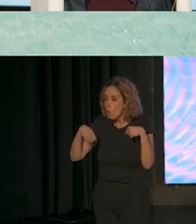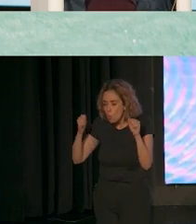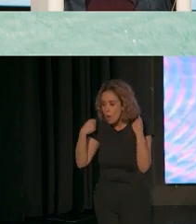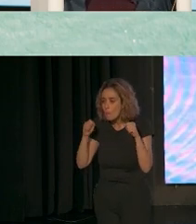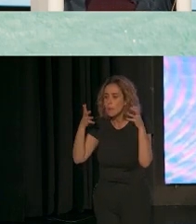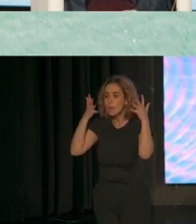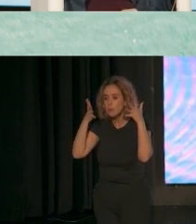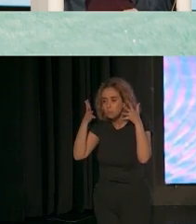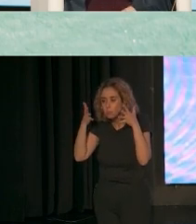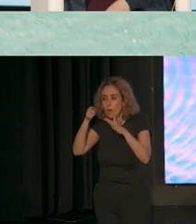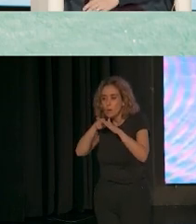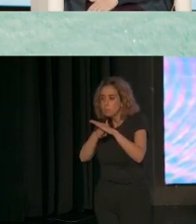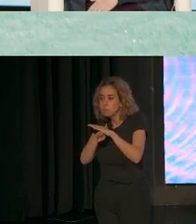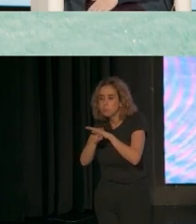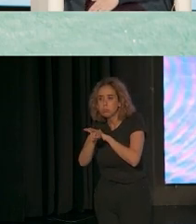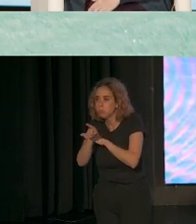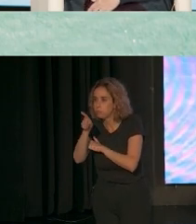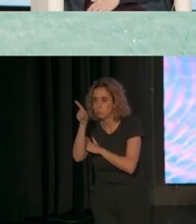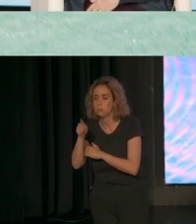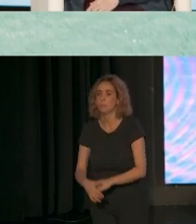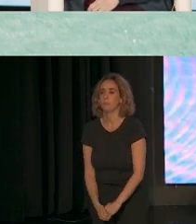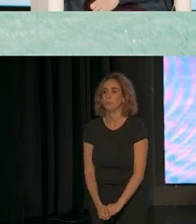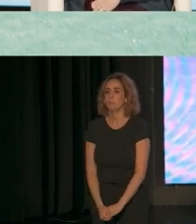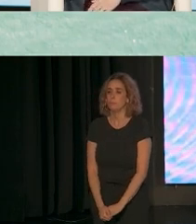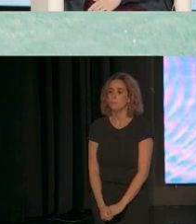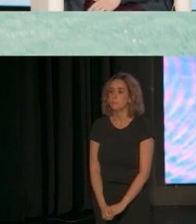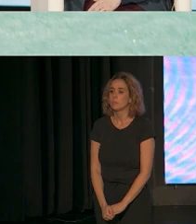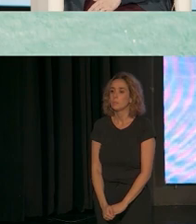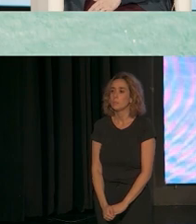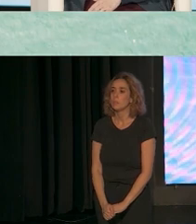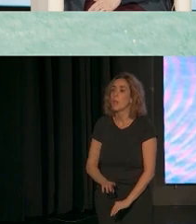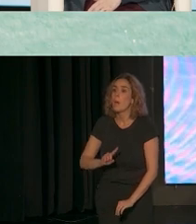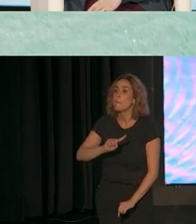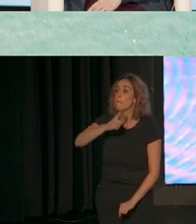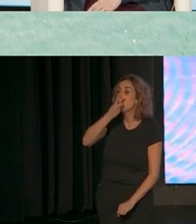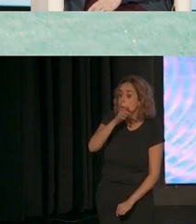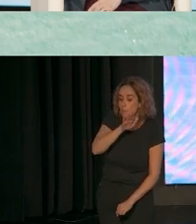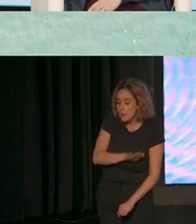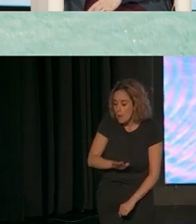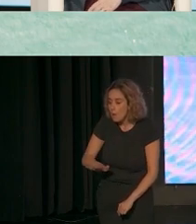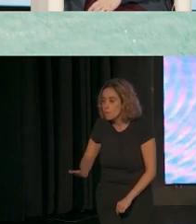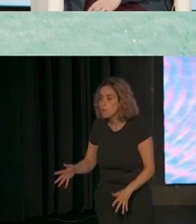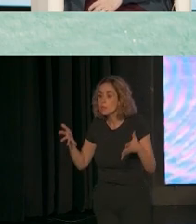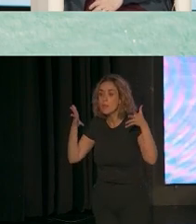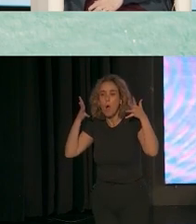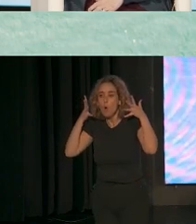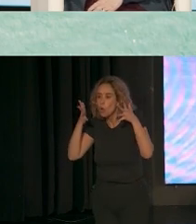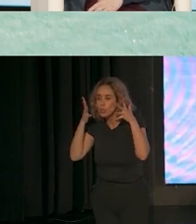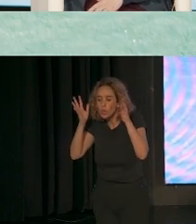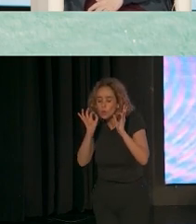prácticas recomendadas. La división de primera infancia o el Consejo de Niños